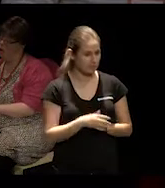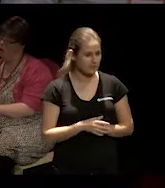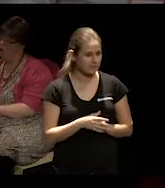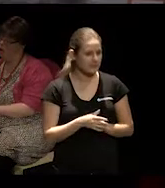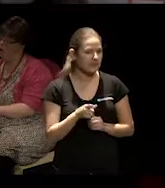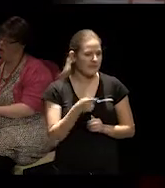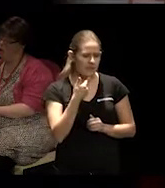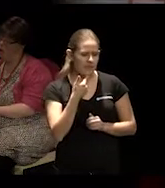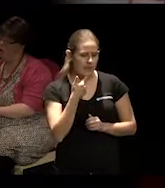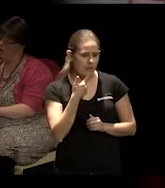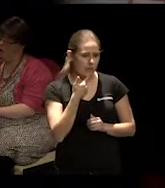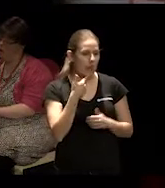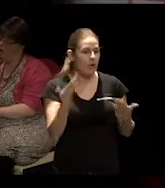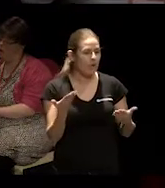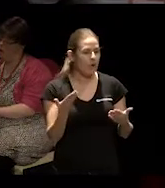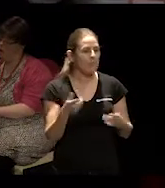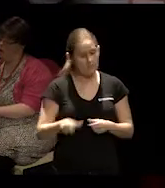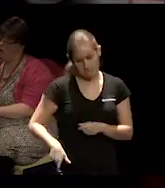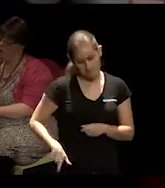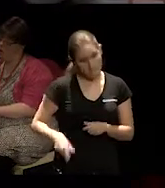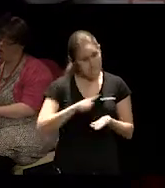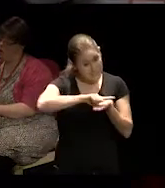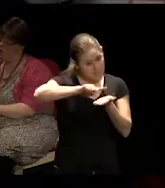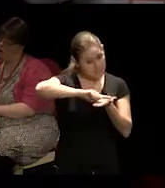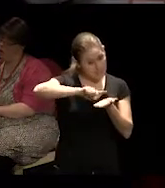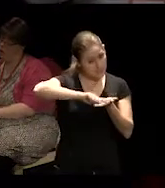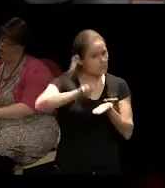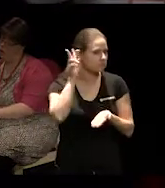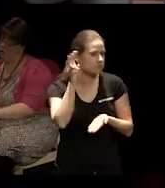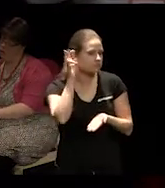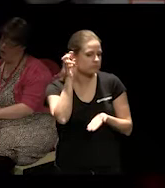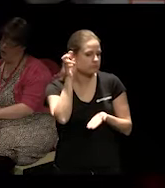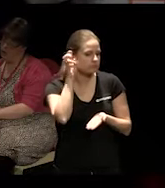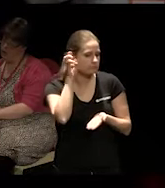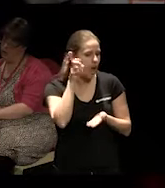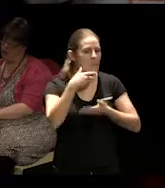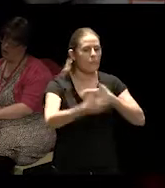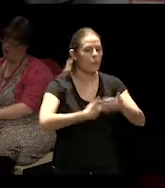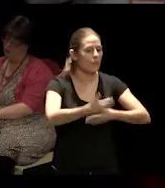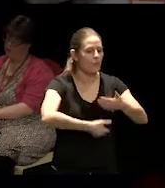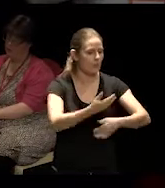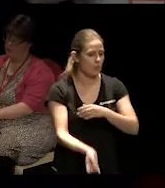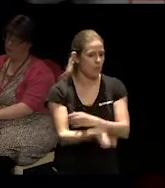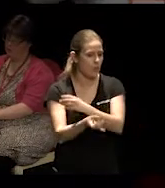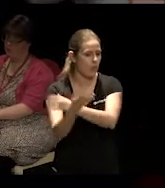de esos mensajes que van a las petacas sea en los huecos del audio de la escena.